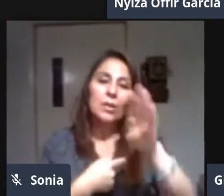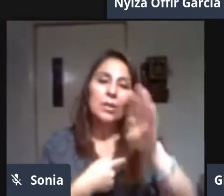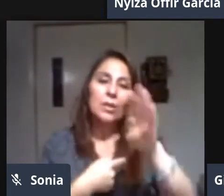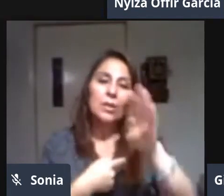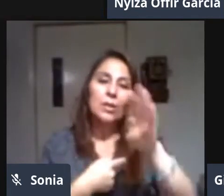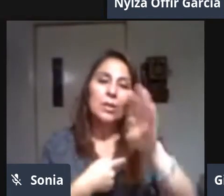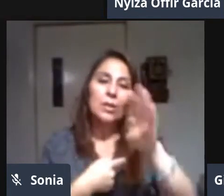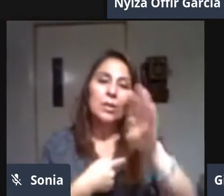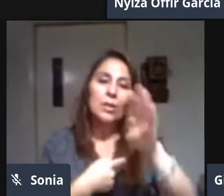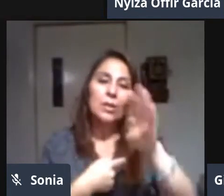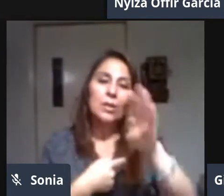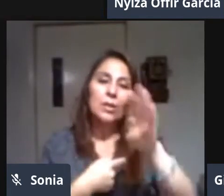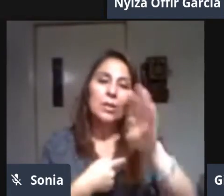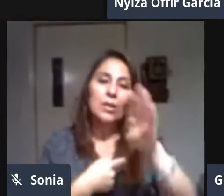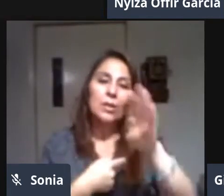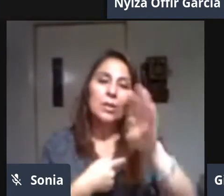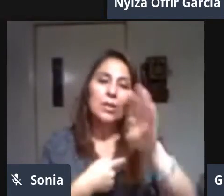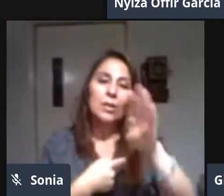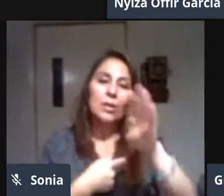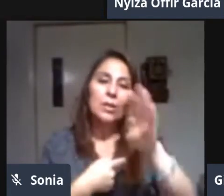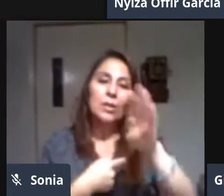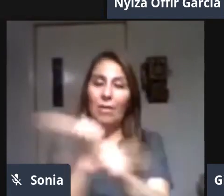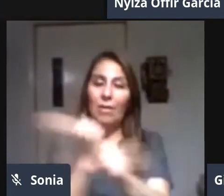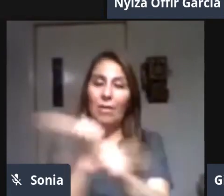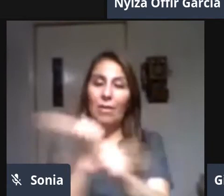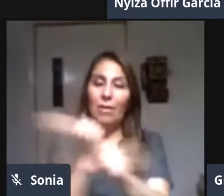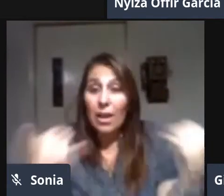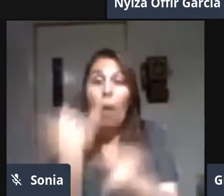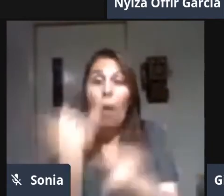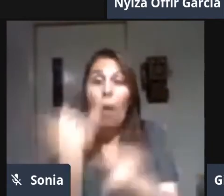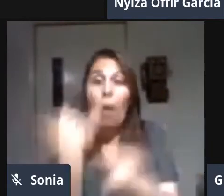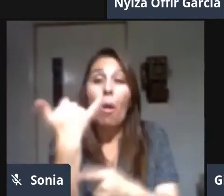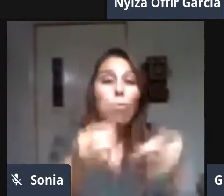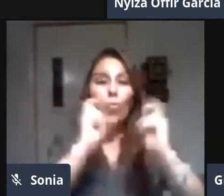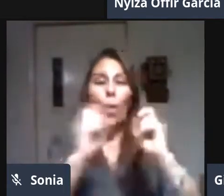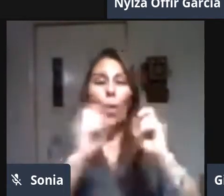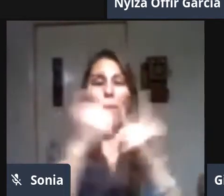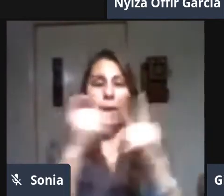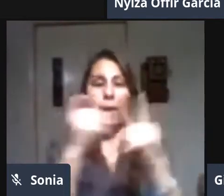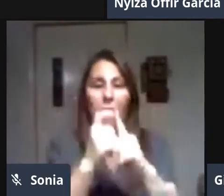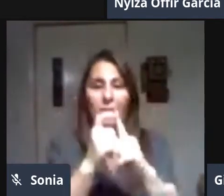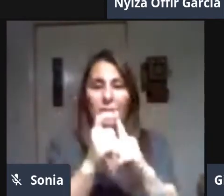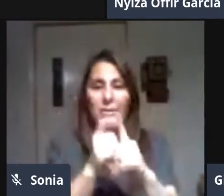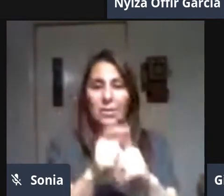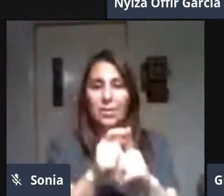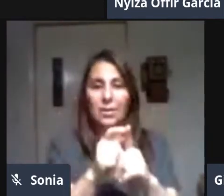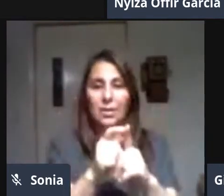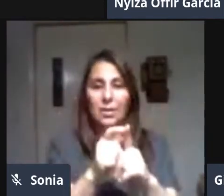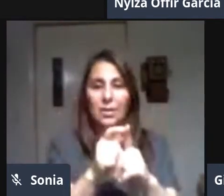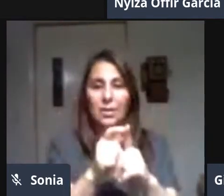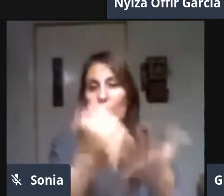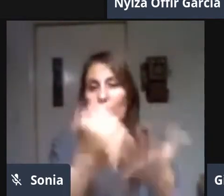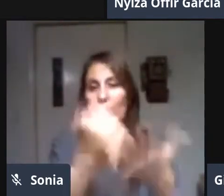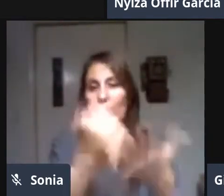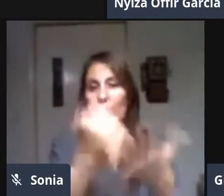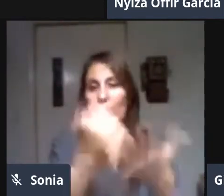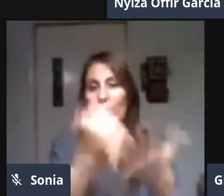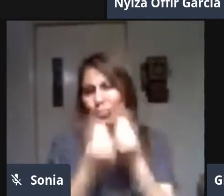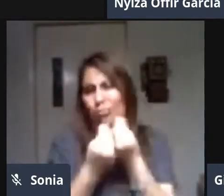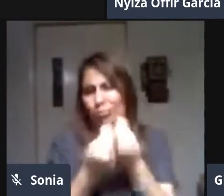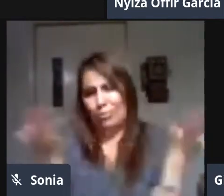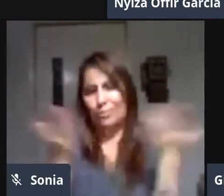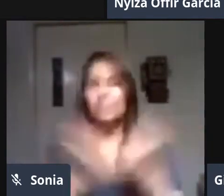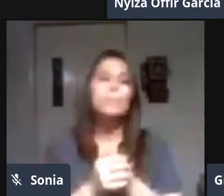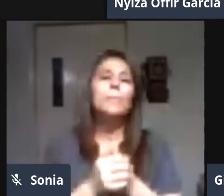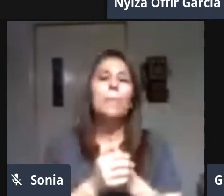todas esas realidades esas nuevas palabras precisamente buenos nos ayudan muchísimo hay una frase